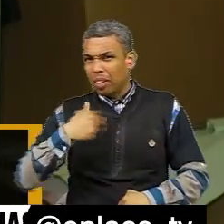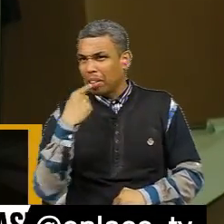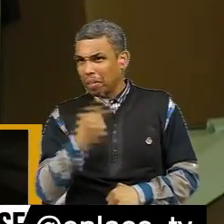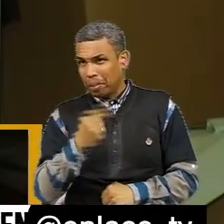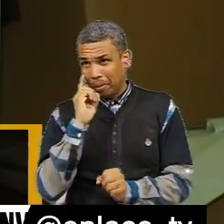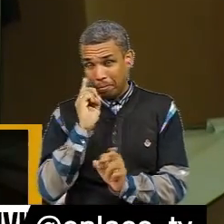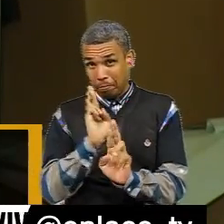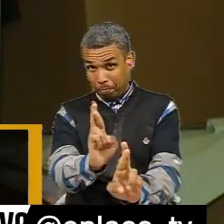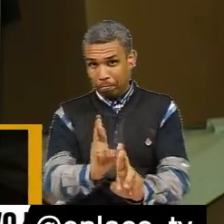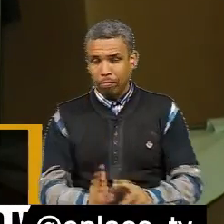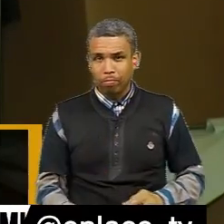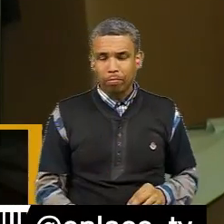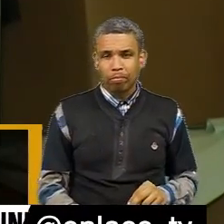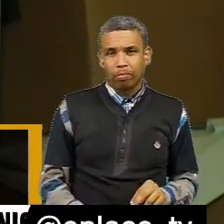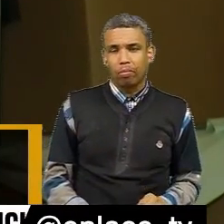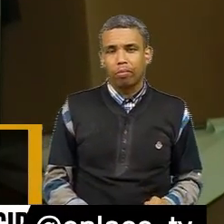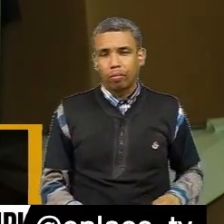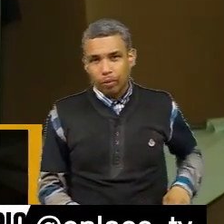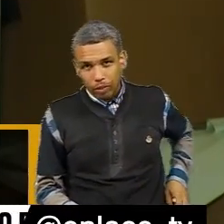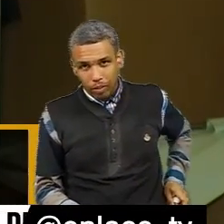que organizaran un grupo de trabajo,